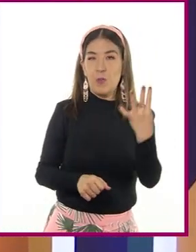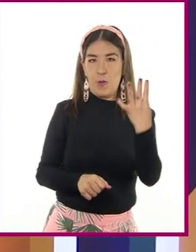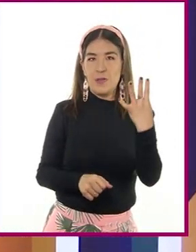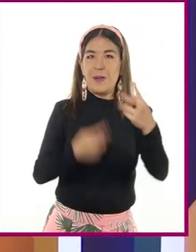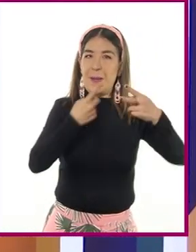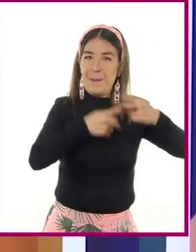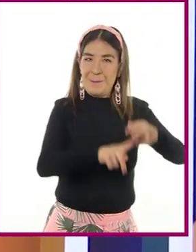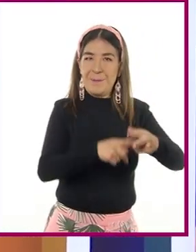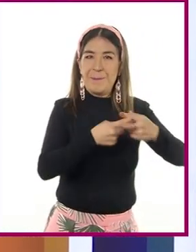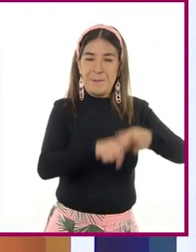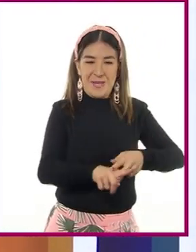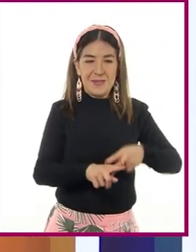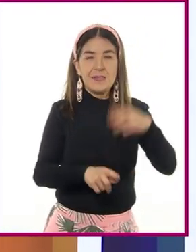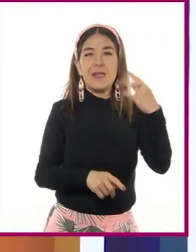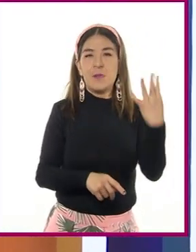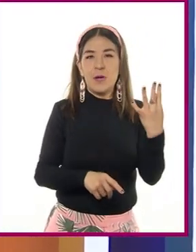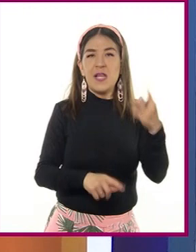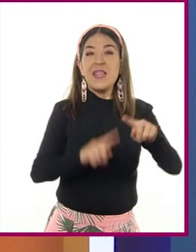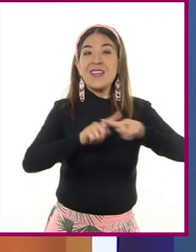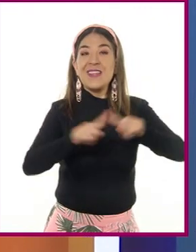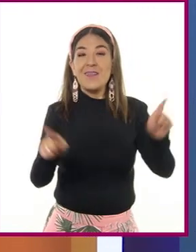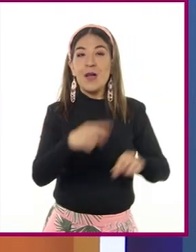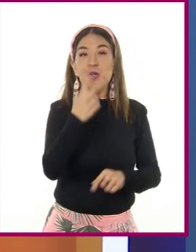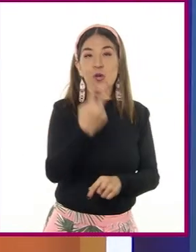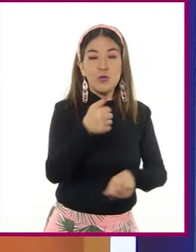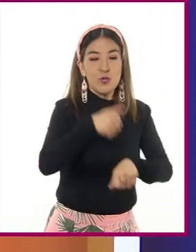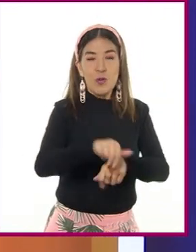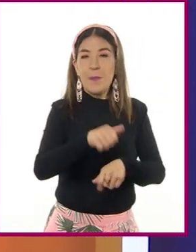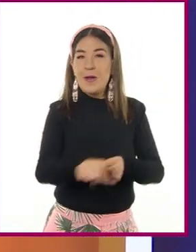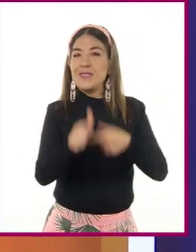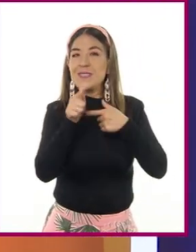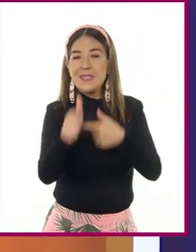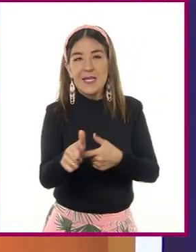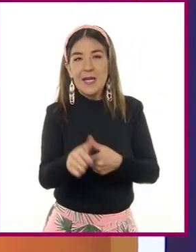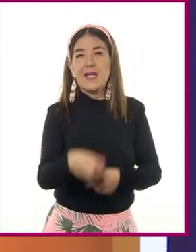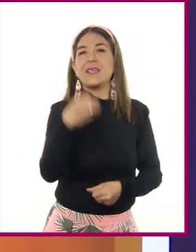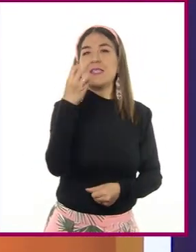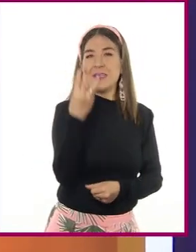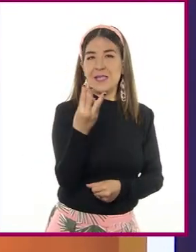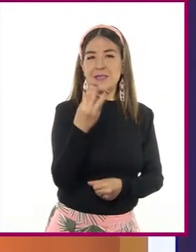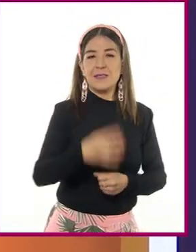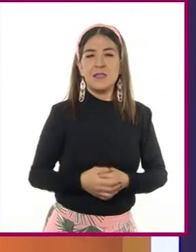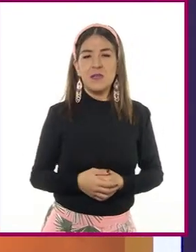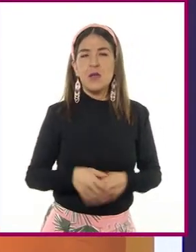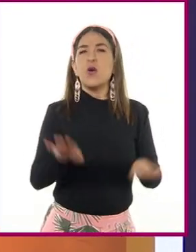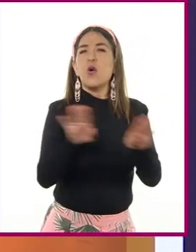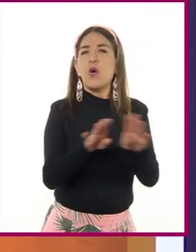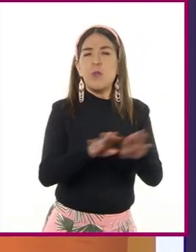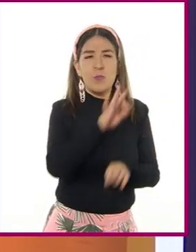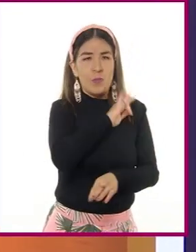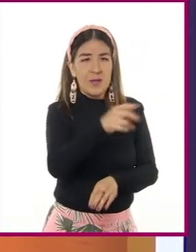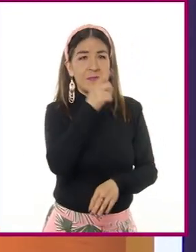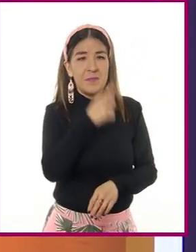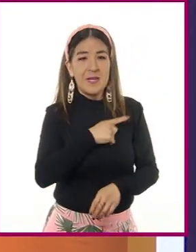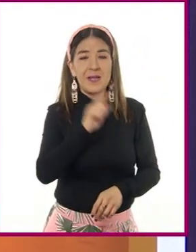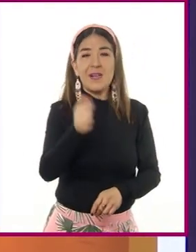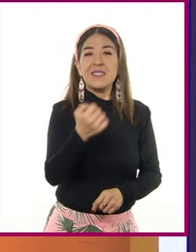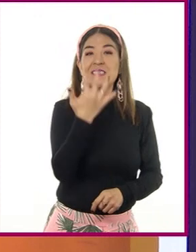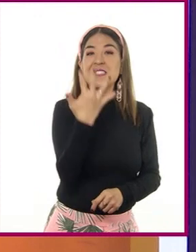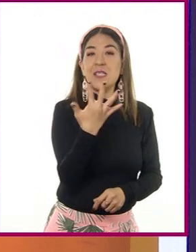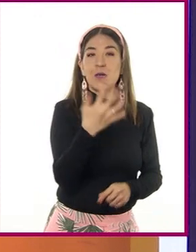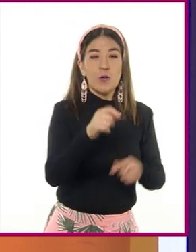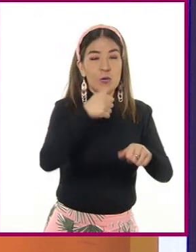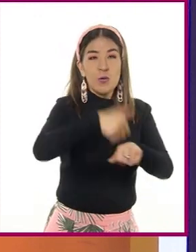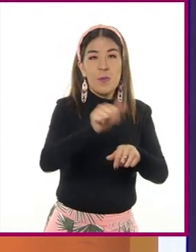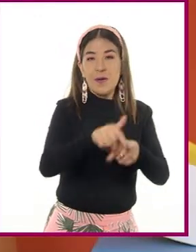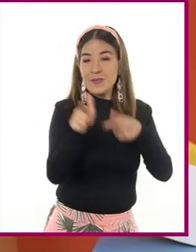4 y la diferencia entre dos términos consecutivos es 3. ¿Puedes decirme los primeros 5